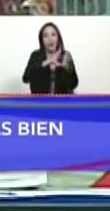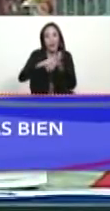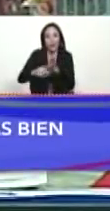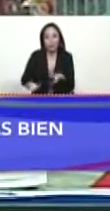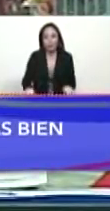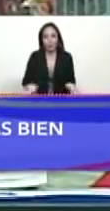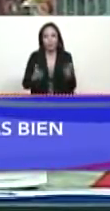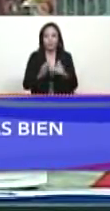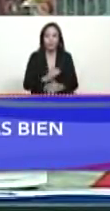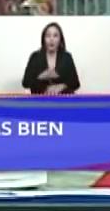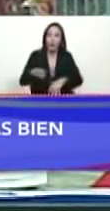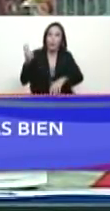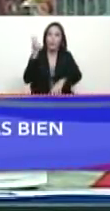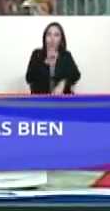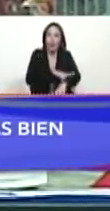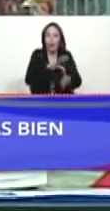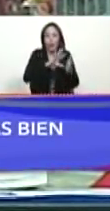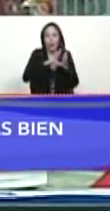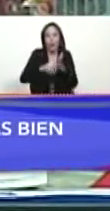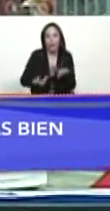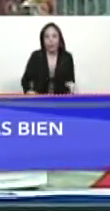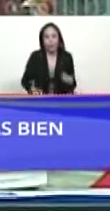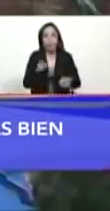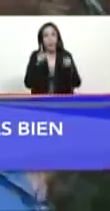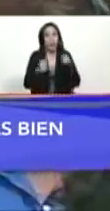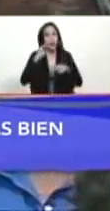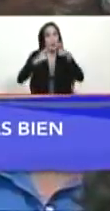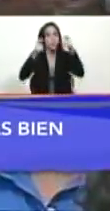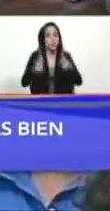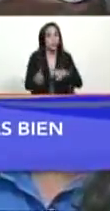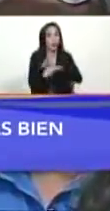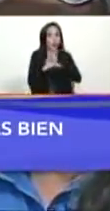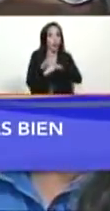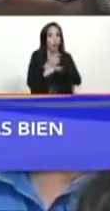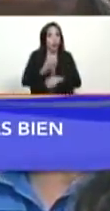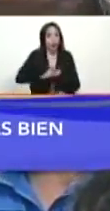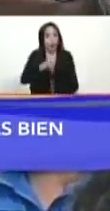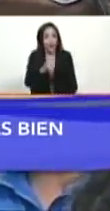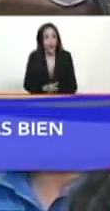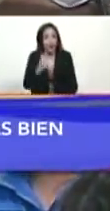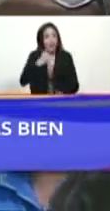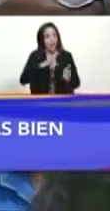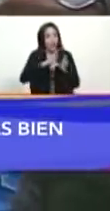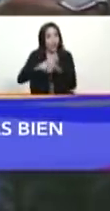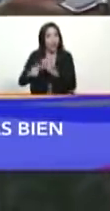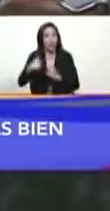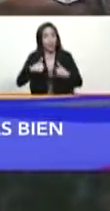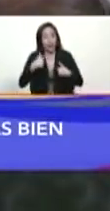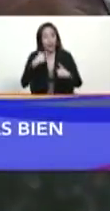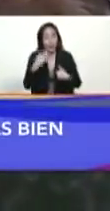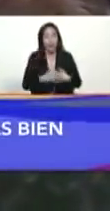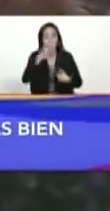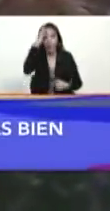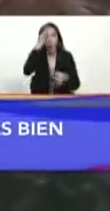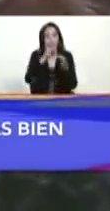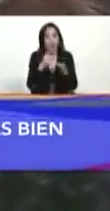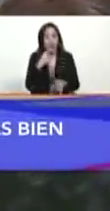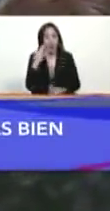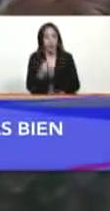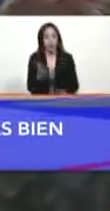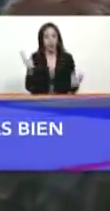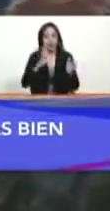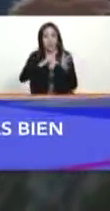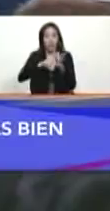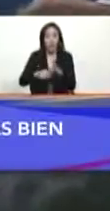la corrupción, es la indolencia de algunos funcionarios. Sí lo creo. Sí, lo creo.